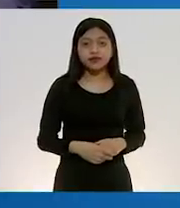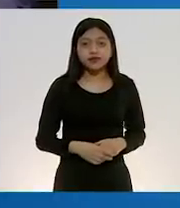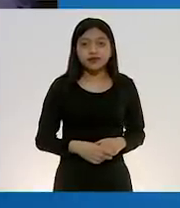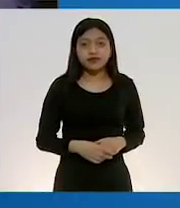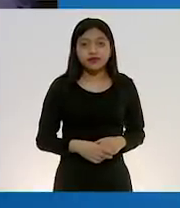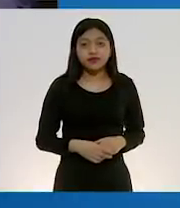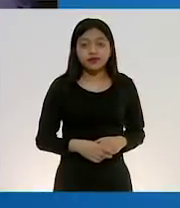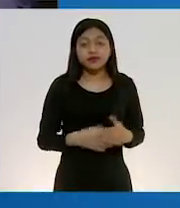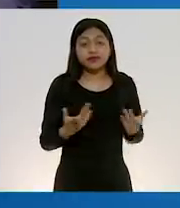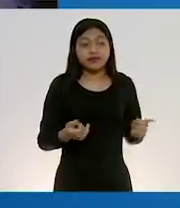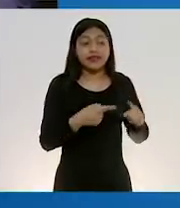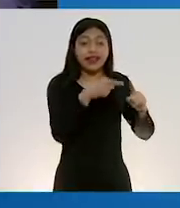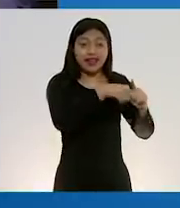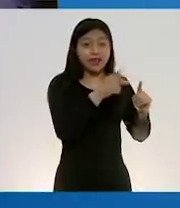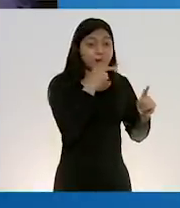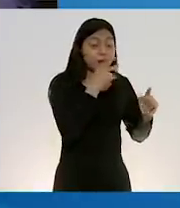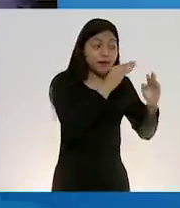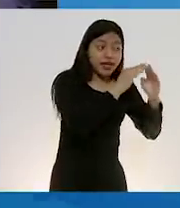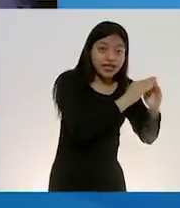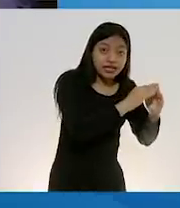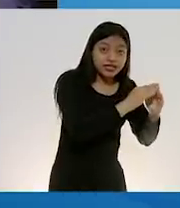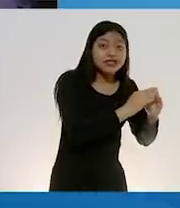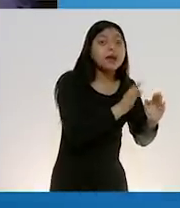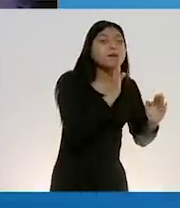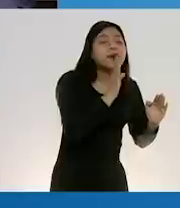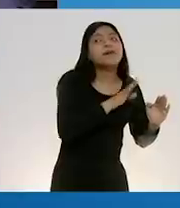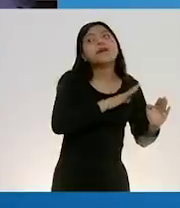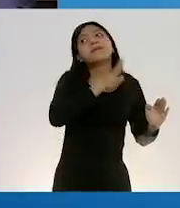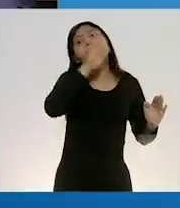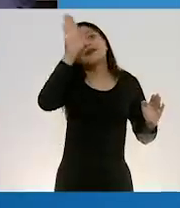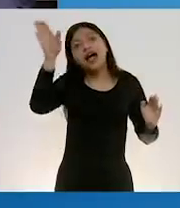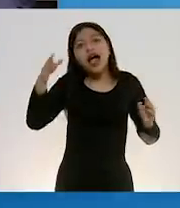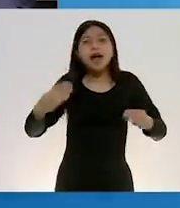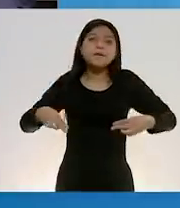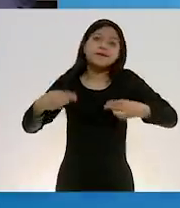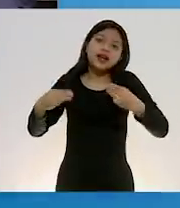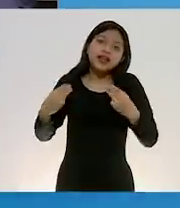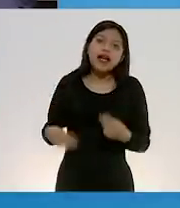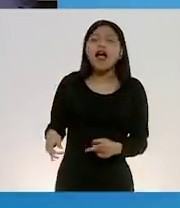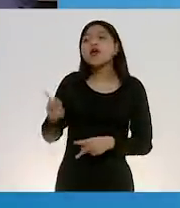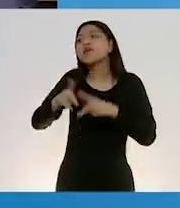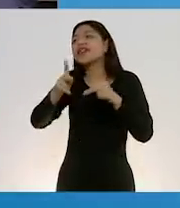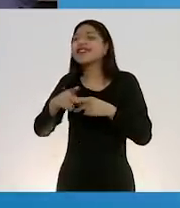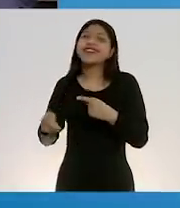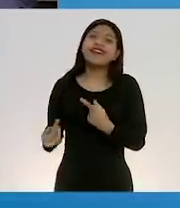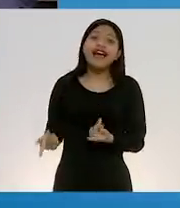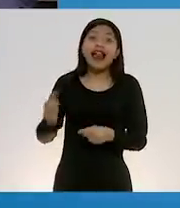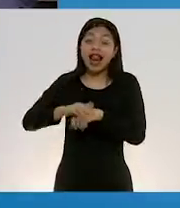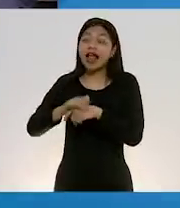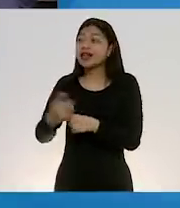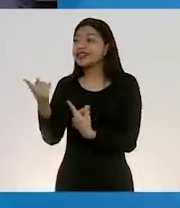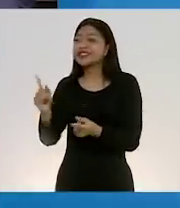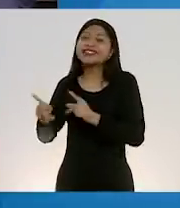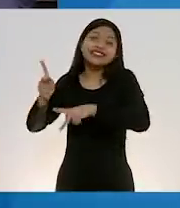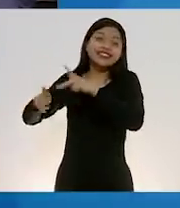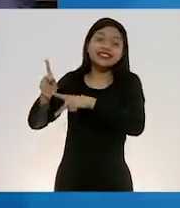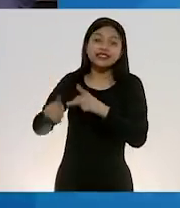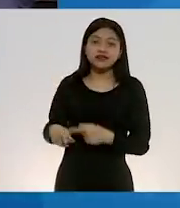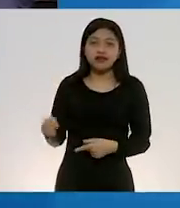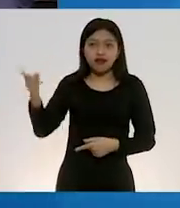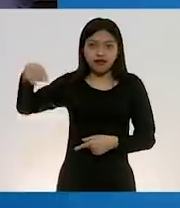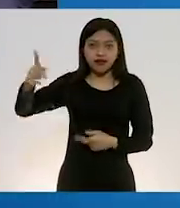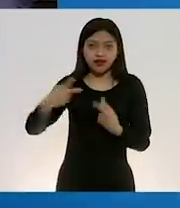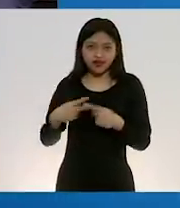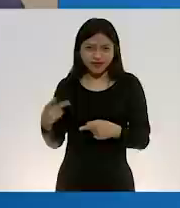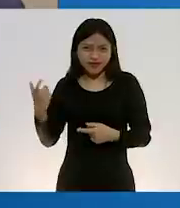la mujer sale a la calle, se va al mercado, se va a pasear, a platicar con sus amigas, y las señoras de la nobleza